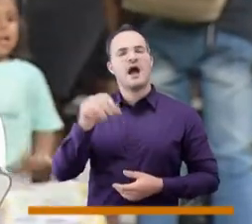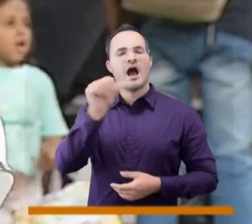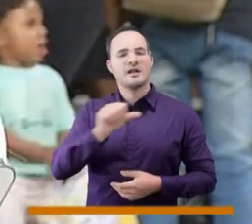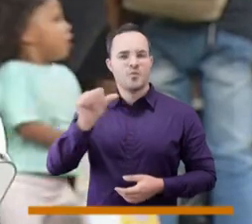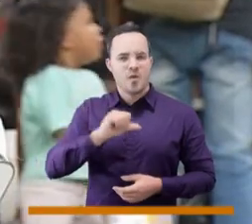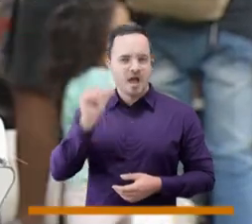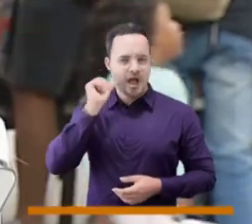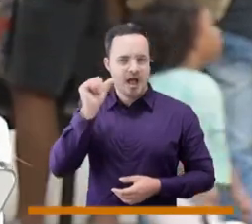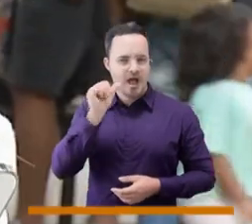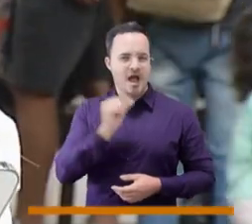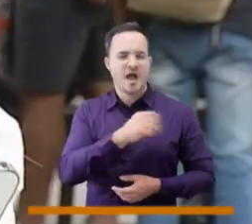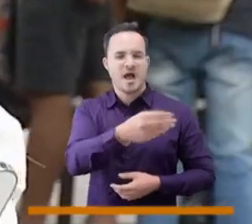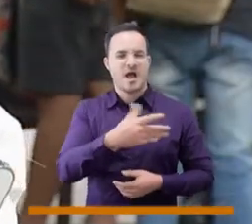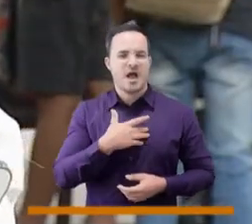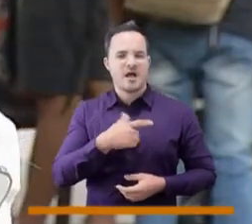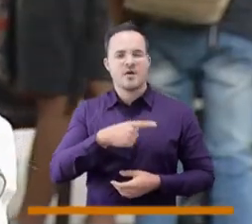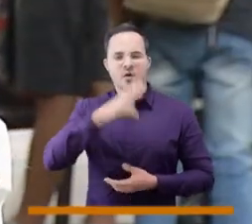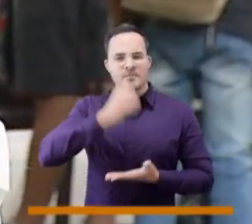responde